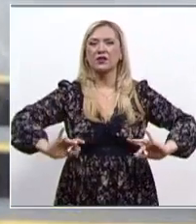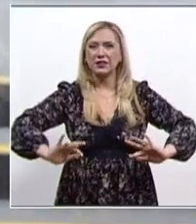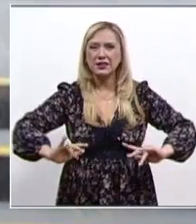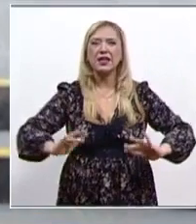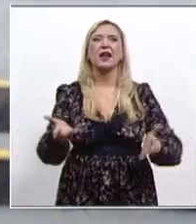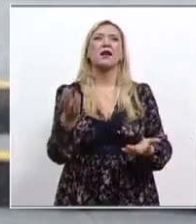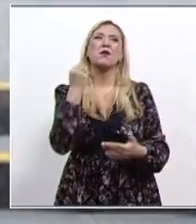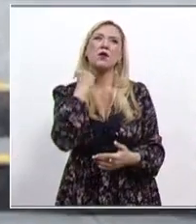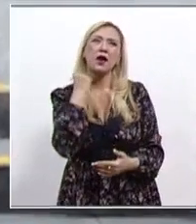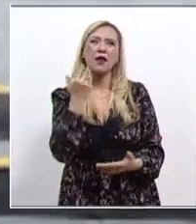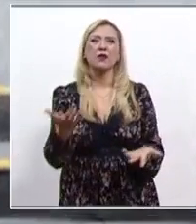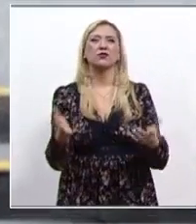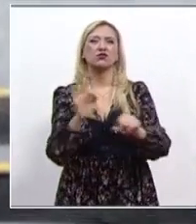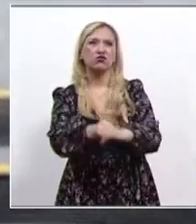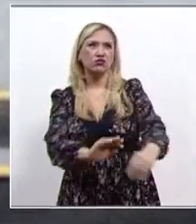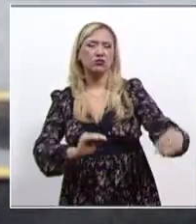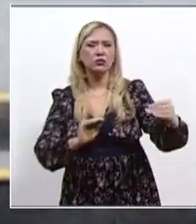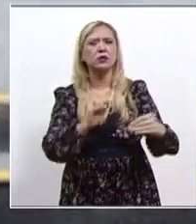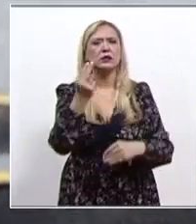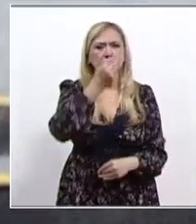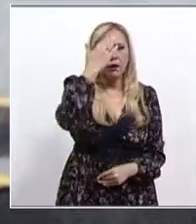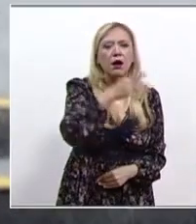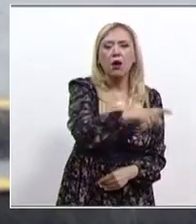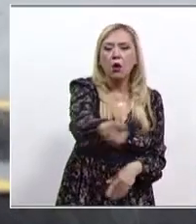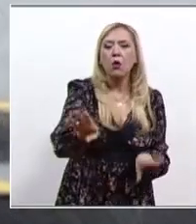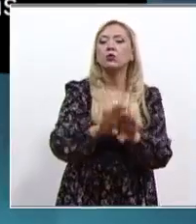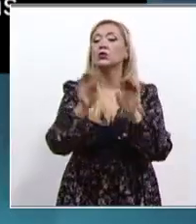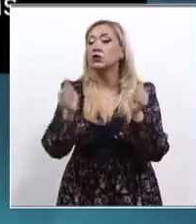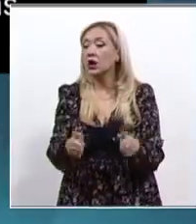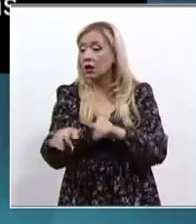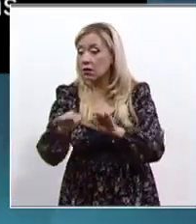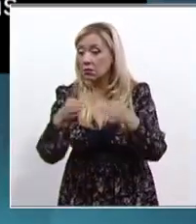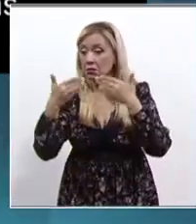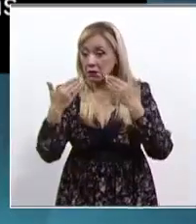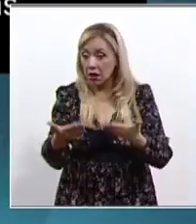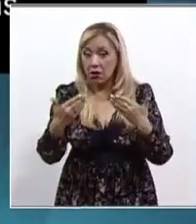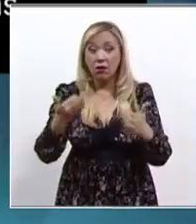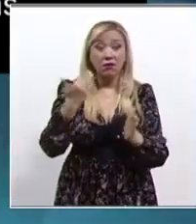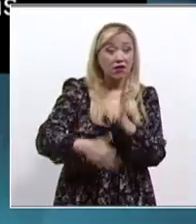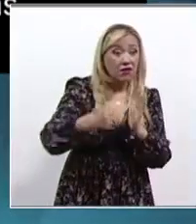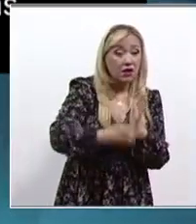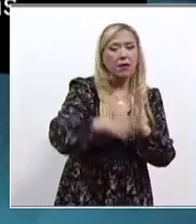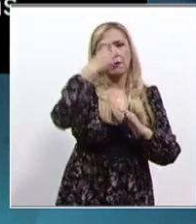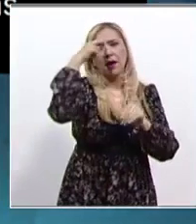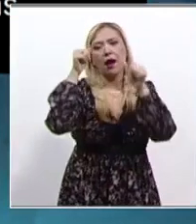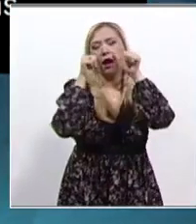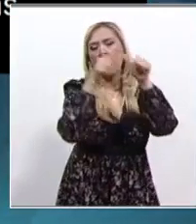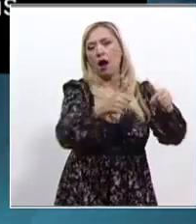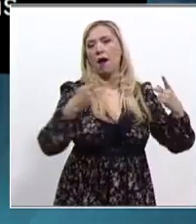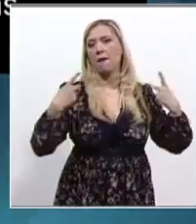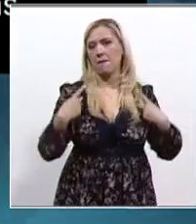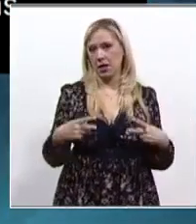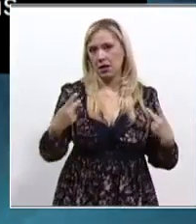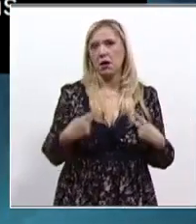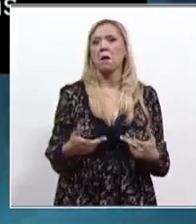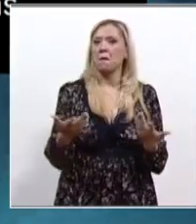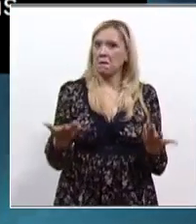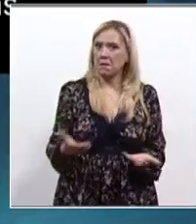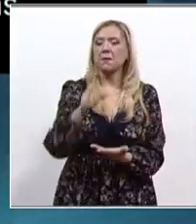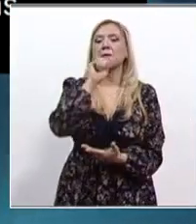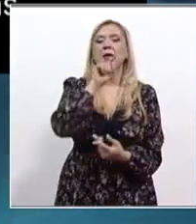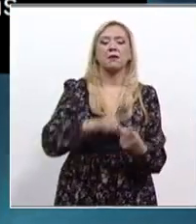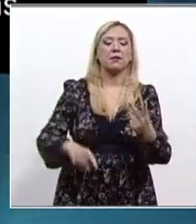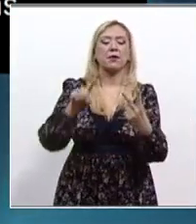y defensores jurídicos para mejorar las condiciones de la prestación del servicio a las personas usuarias. Por otro lado, se dio a conocer